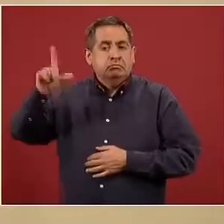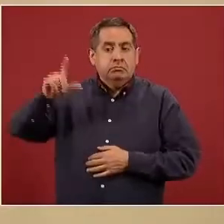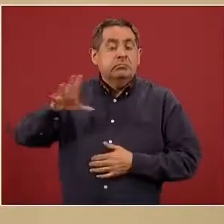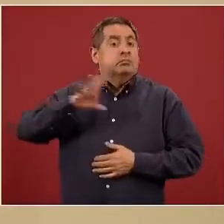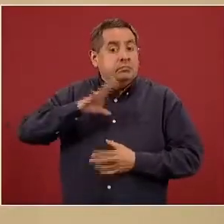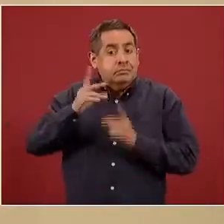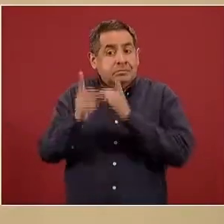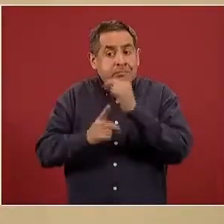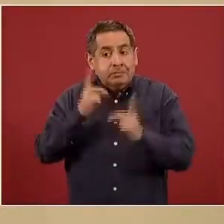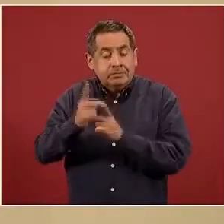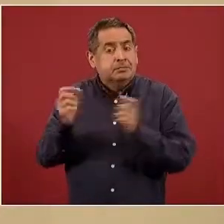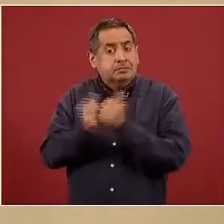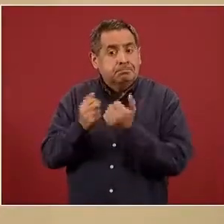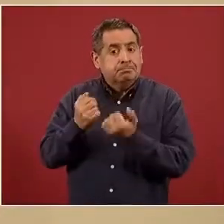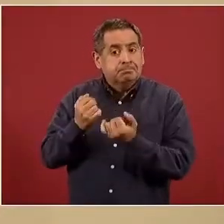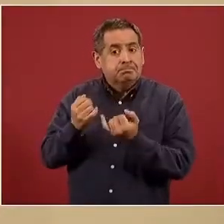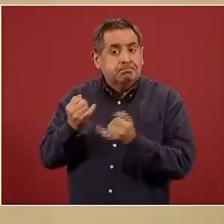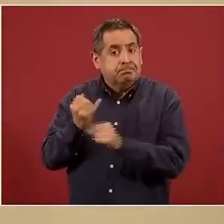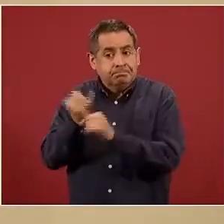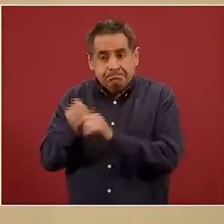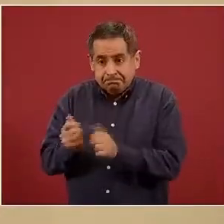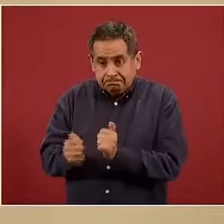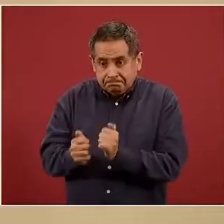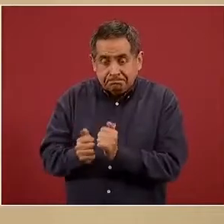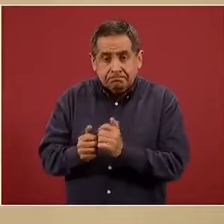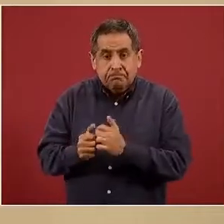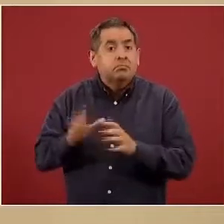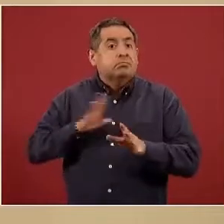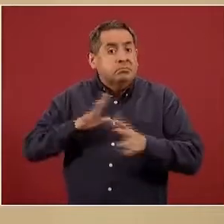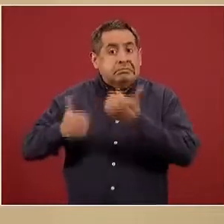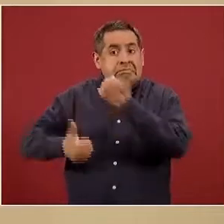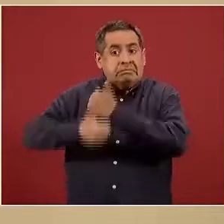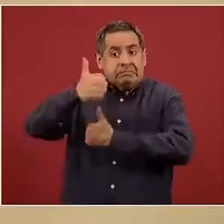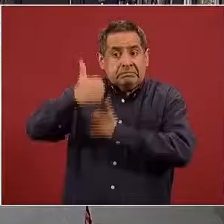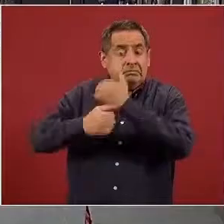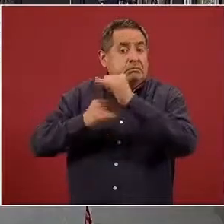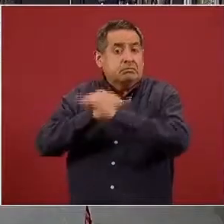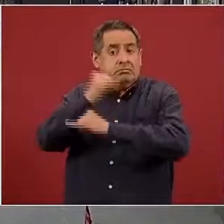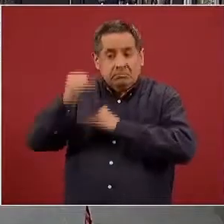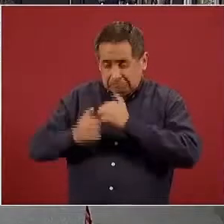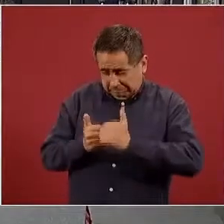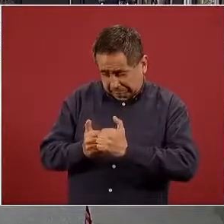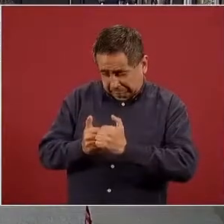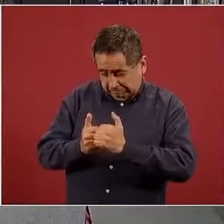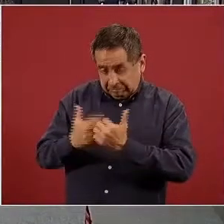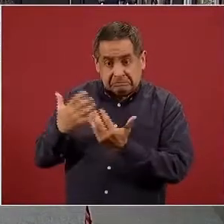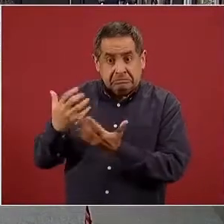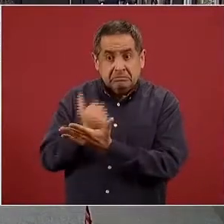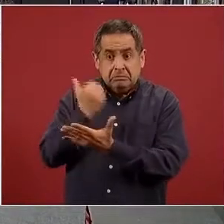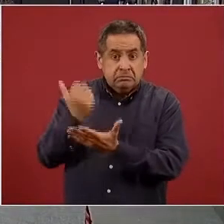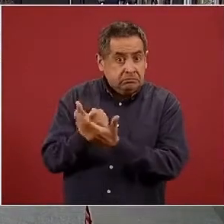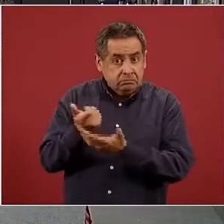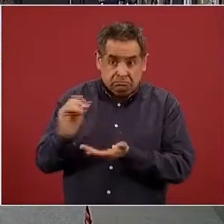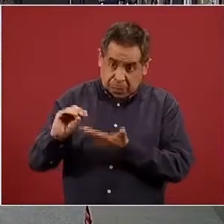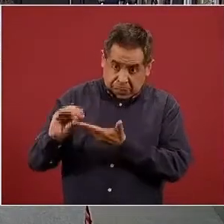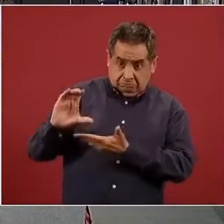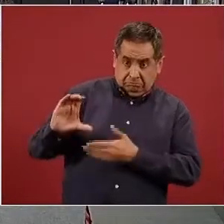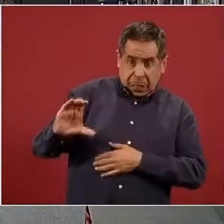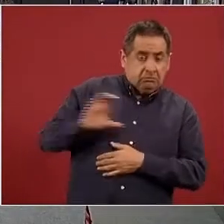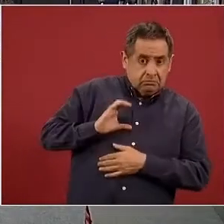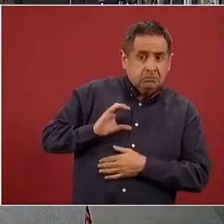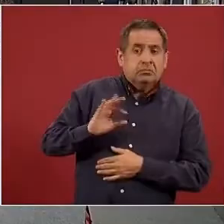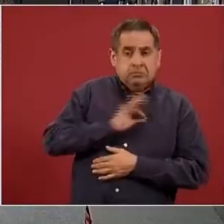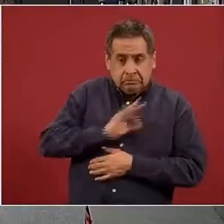deportes electrónicos, ¿no? Por ejemplo, en donde hay competencias y pueden llegar a ganar pues cierto dinero a través de estos juegos